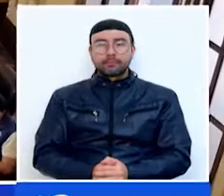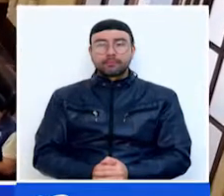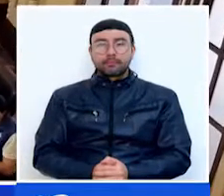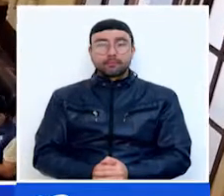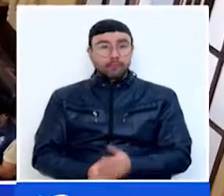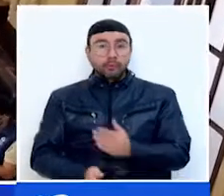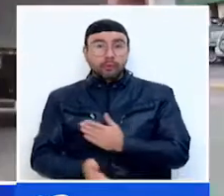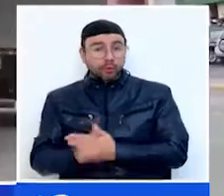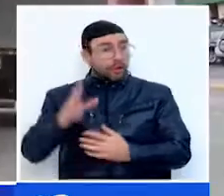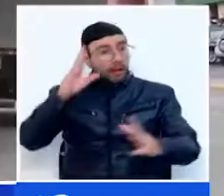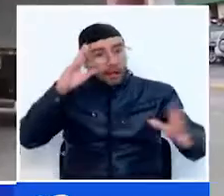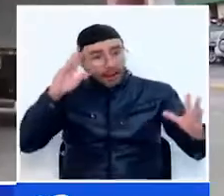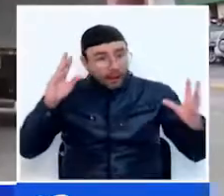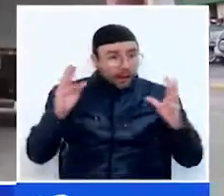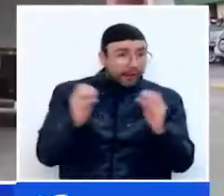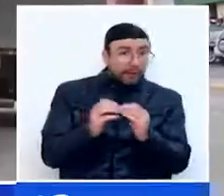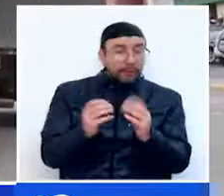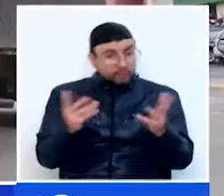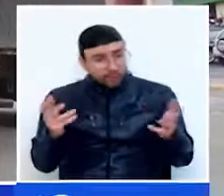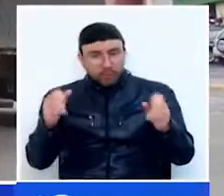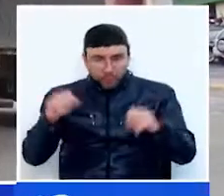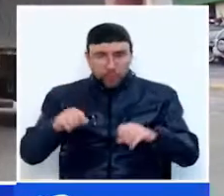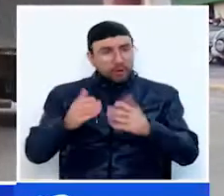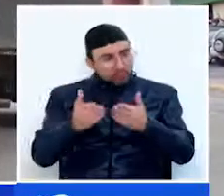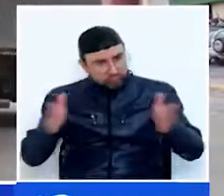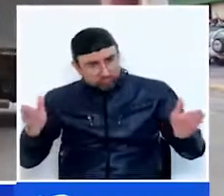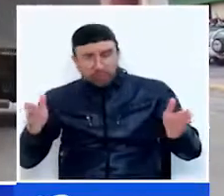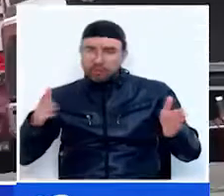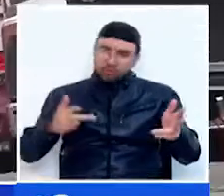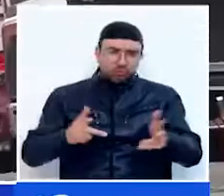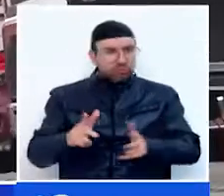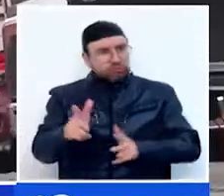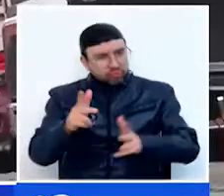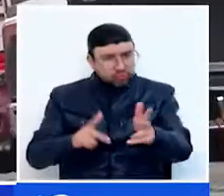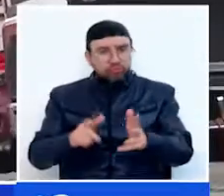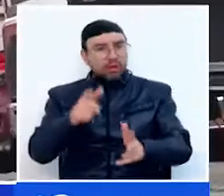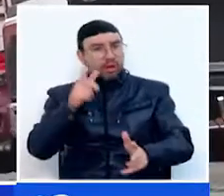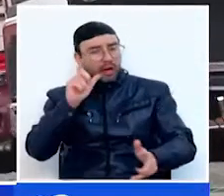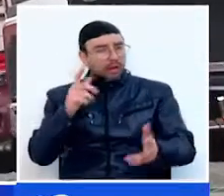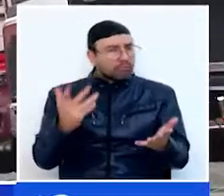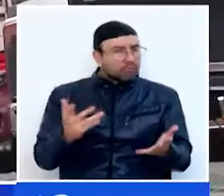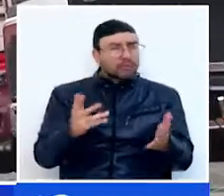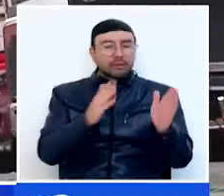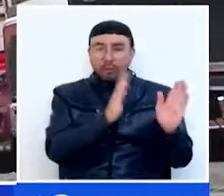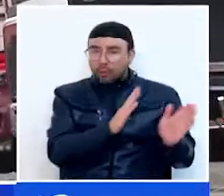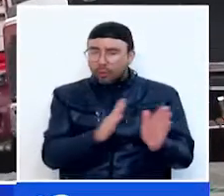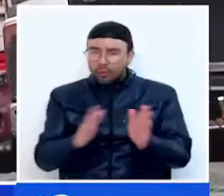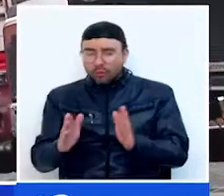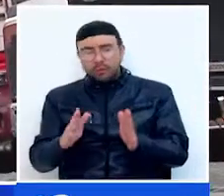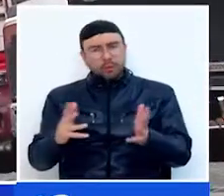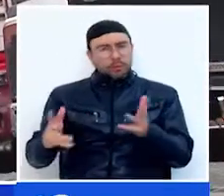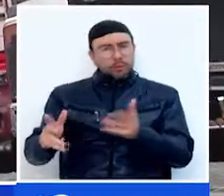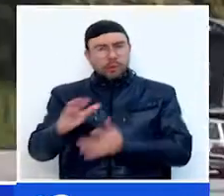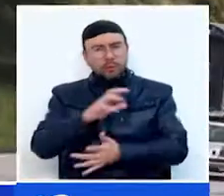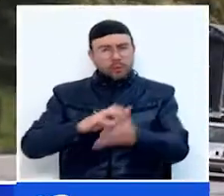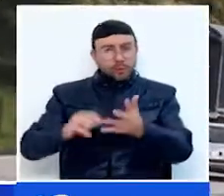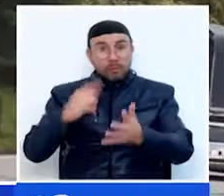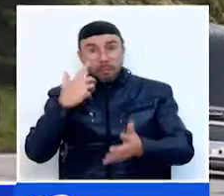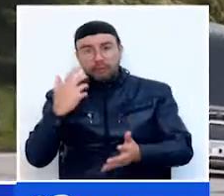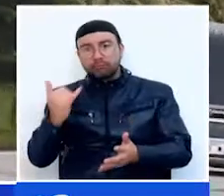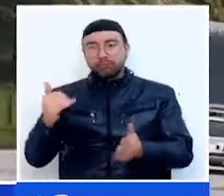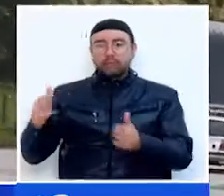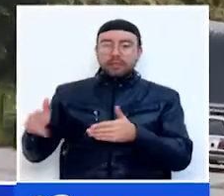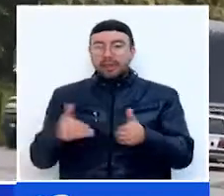Siguen las negociaciones para generar corredores humanitarios en Caldas. La situación de orden público más delicada se genera en las carreteras